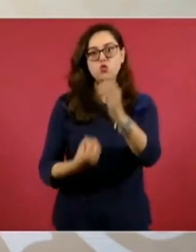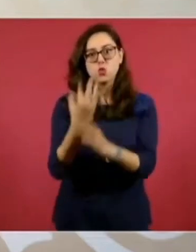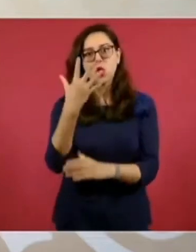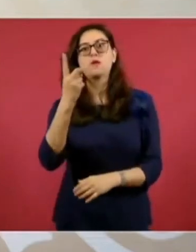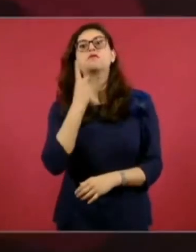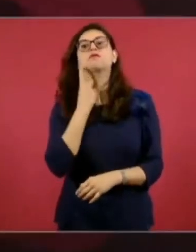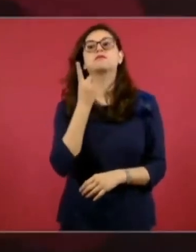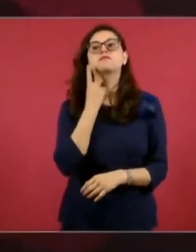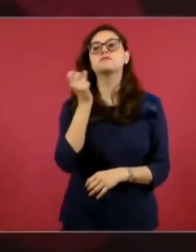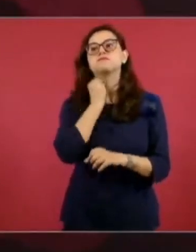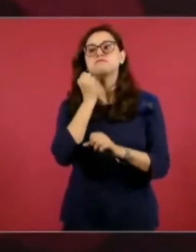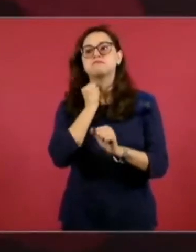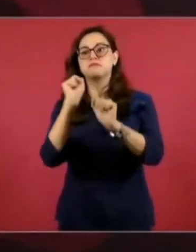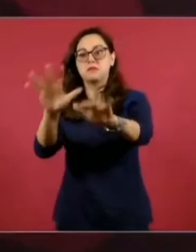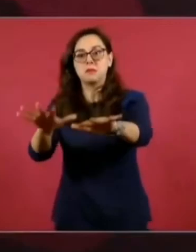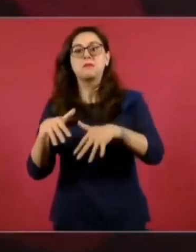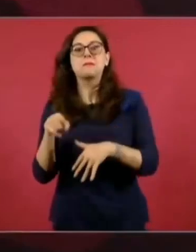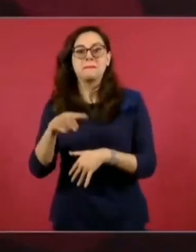esta